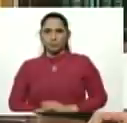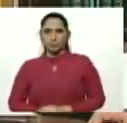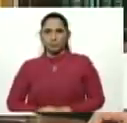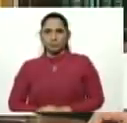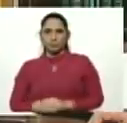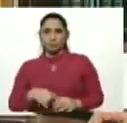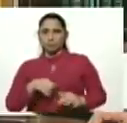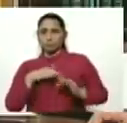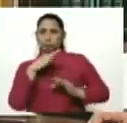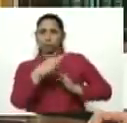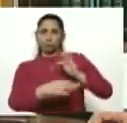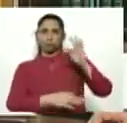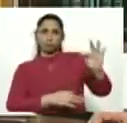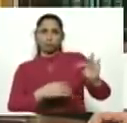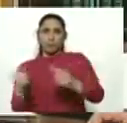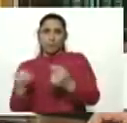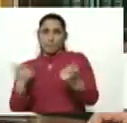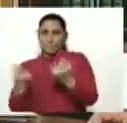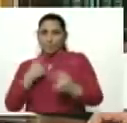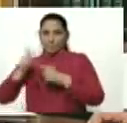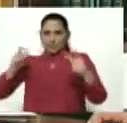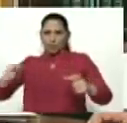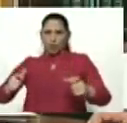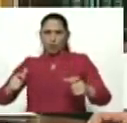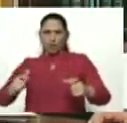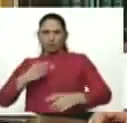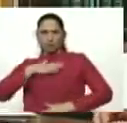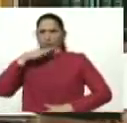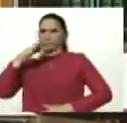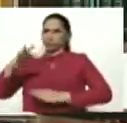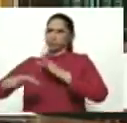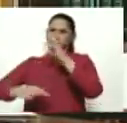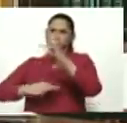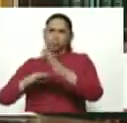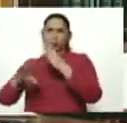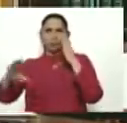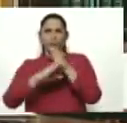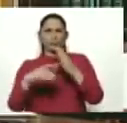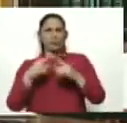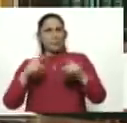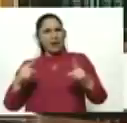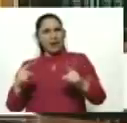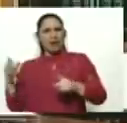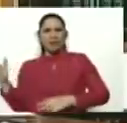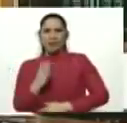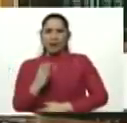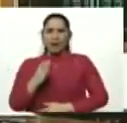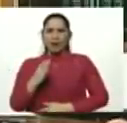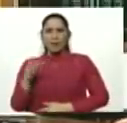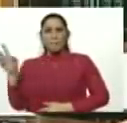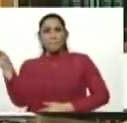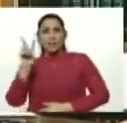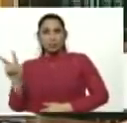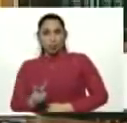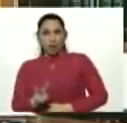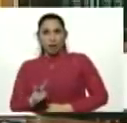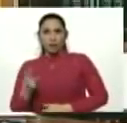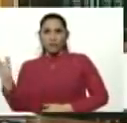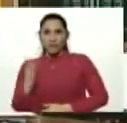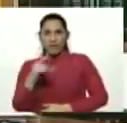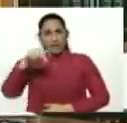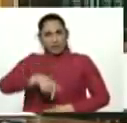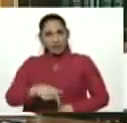contaminarlos, mandarle gente contaminada, contaminar los autobuses, para que llegaran contaminados el mayor número de venezolanos a Venezuela. Yo lo